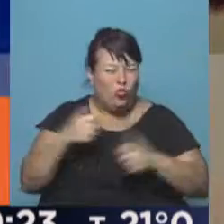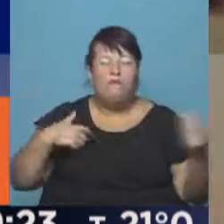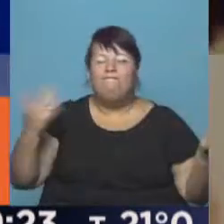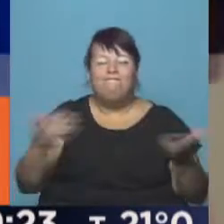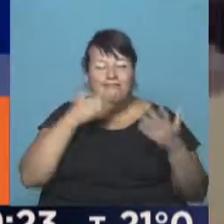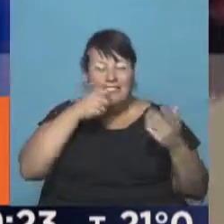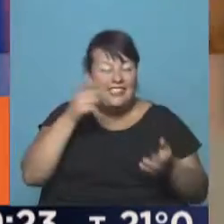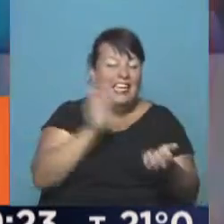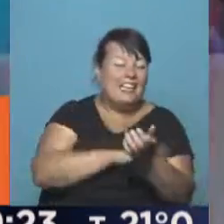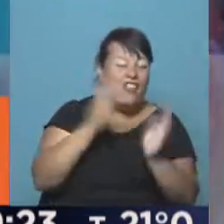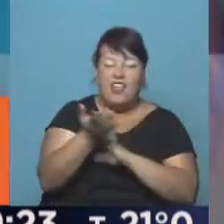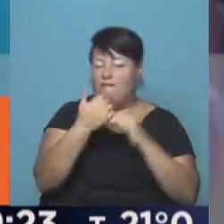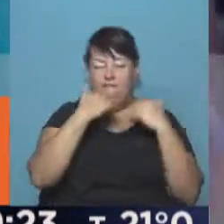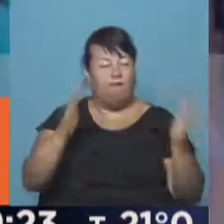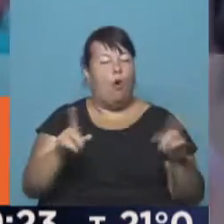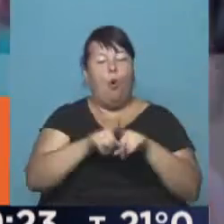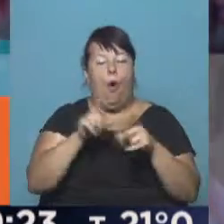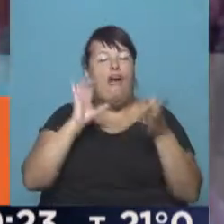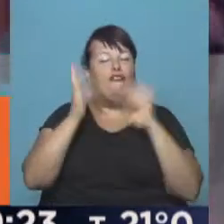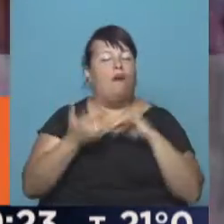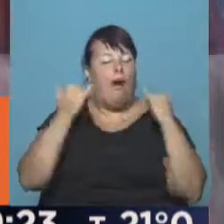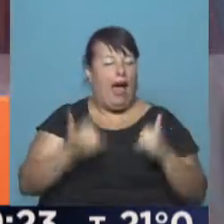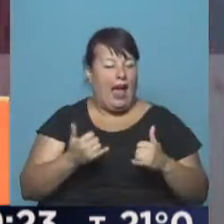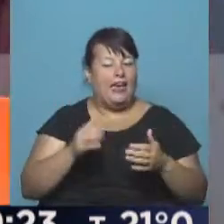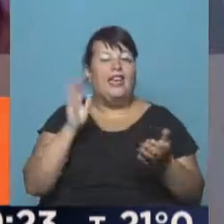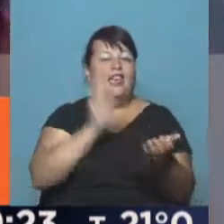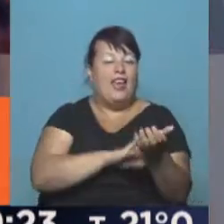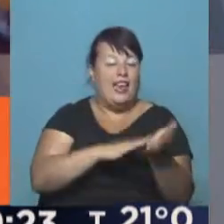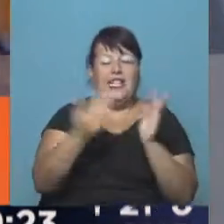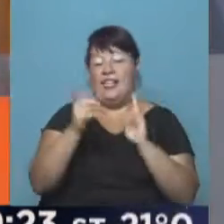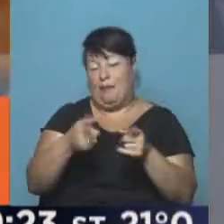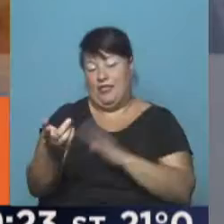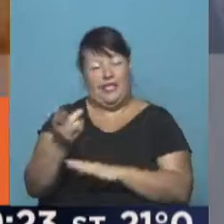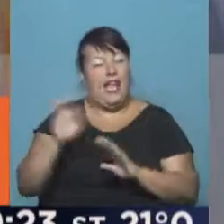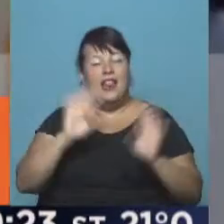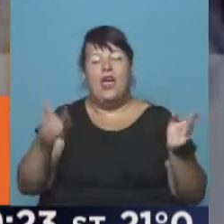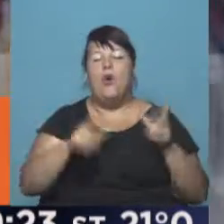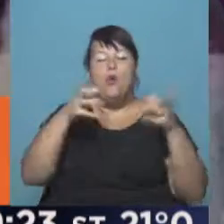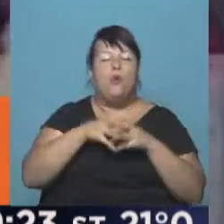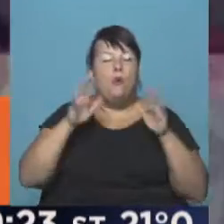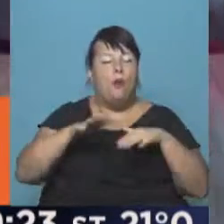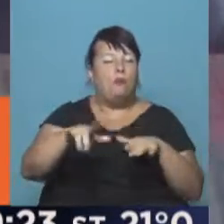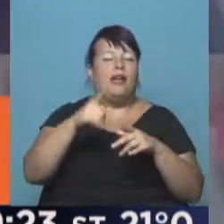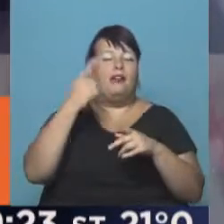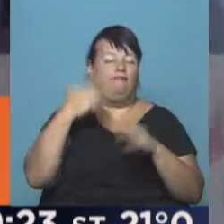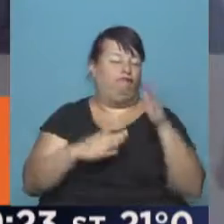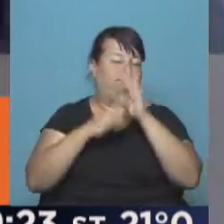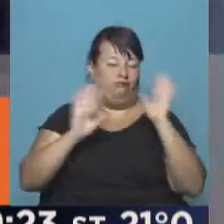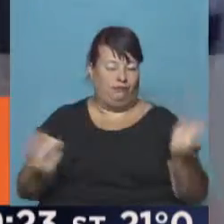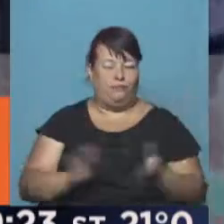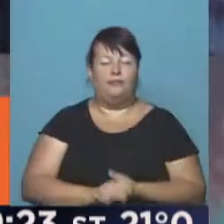podría decir si es de izquierda o de derecha porque tenía herramientas de derecha y herramientas de izquierda. Es un movimiento populista autoritario,